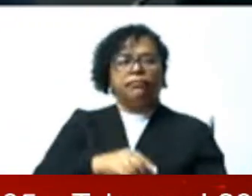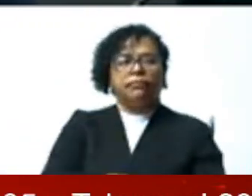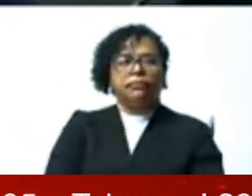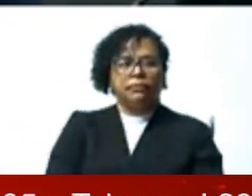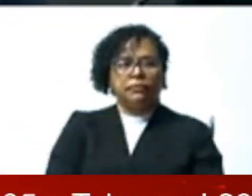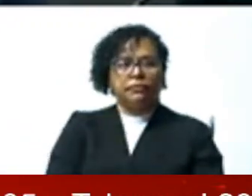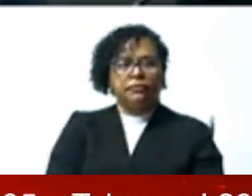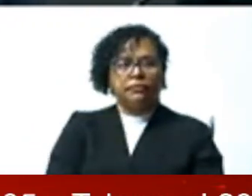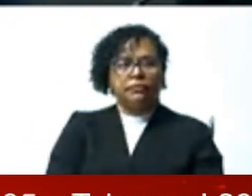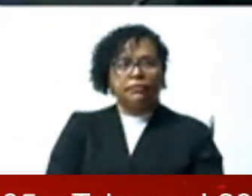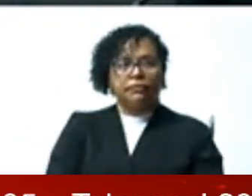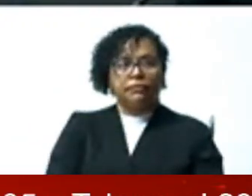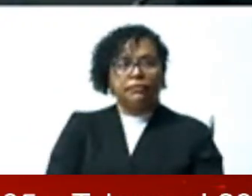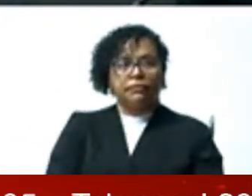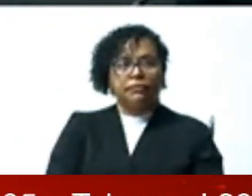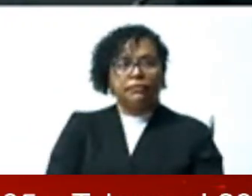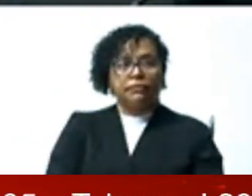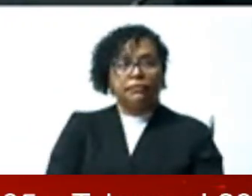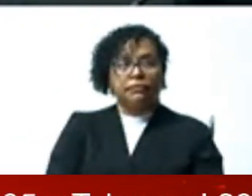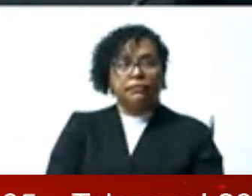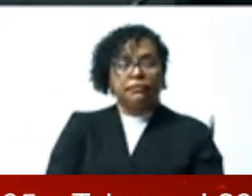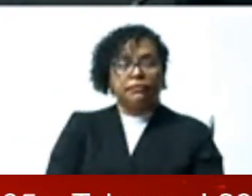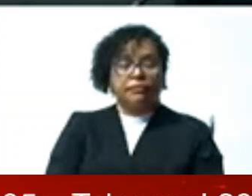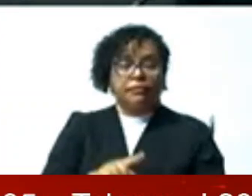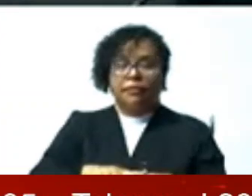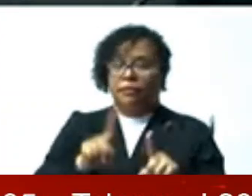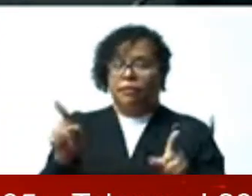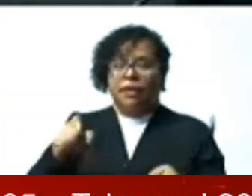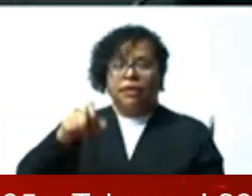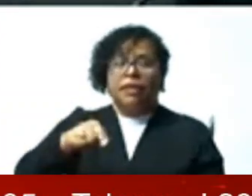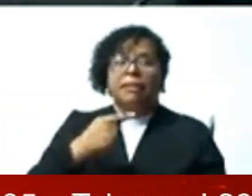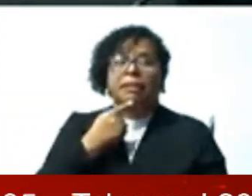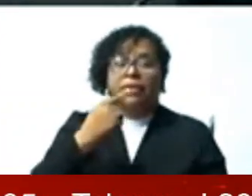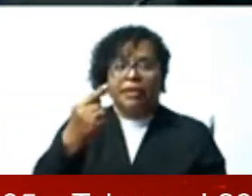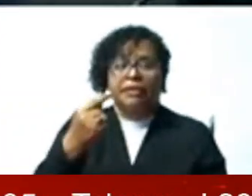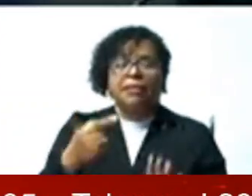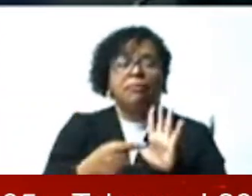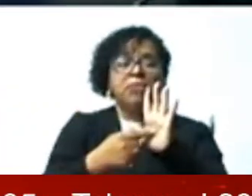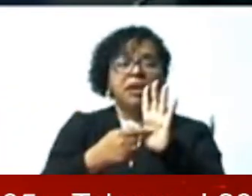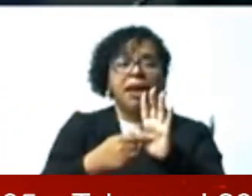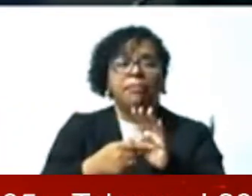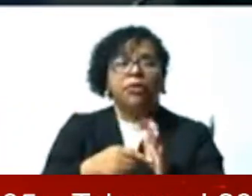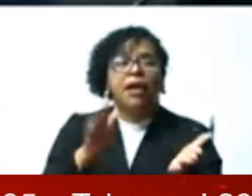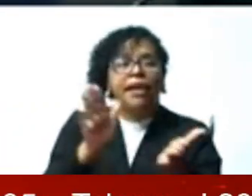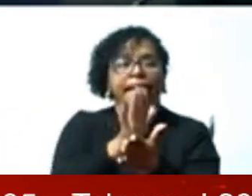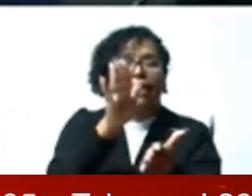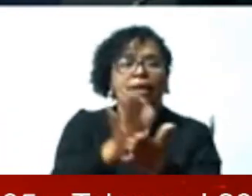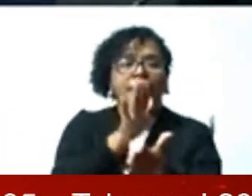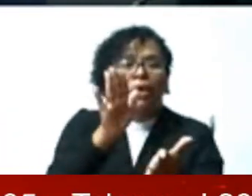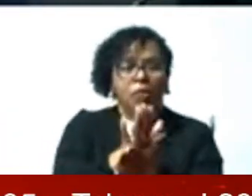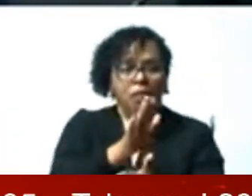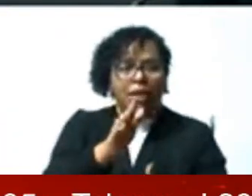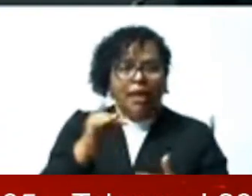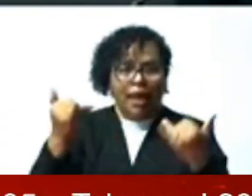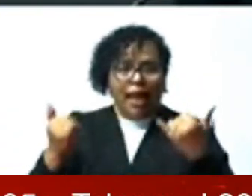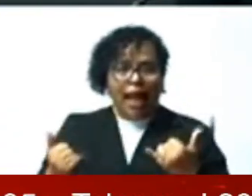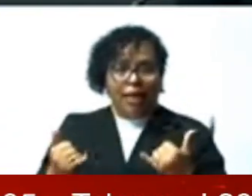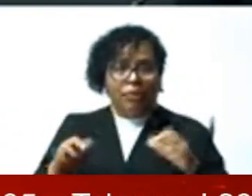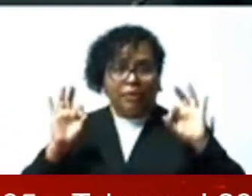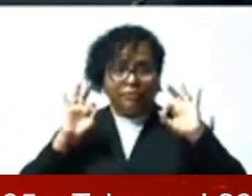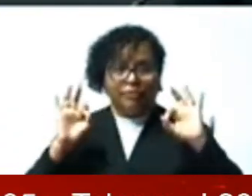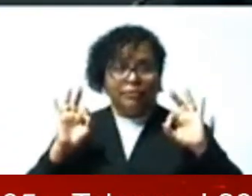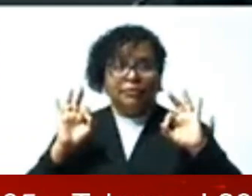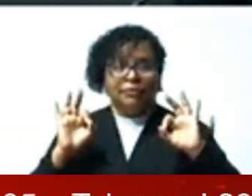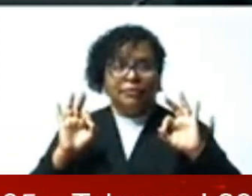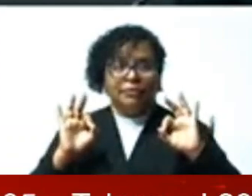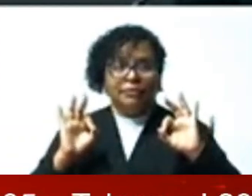Las escuelas de nuestro país no tienen hoy las condiciones que tenían ayer. Sus almuerzos, su